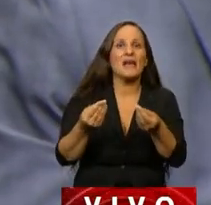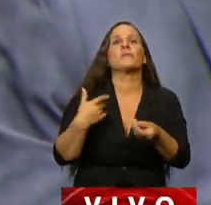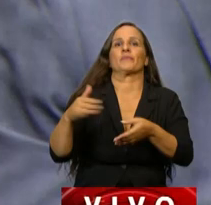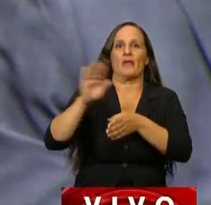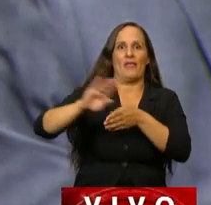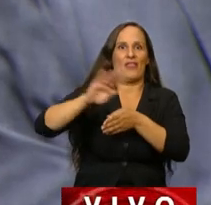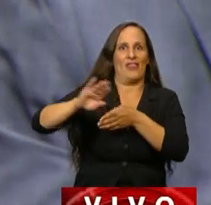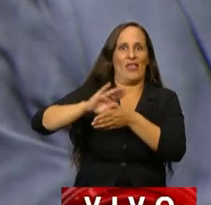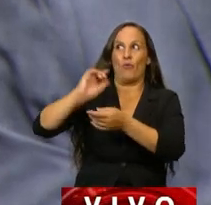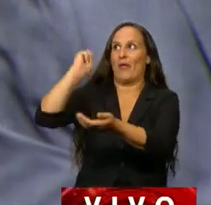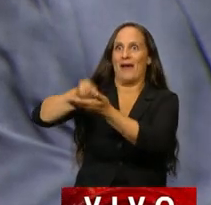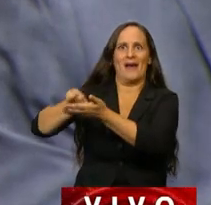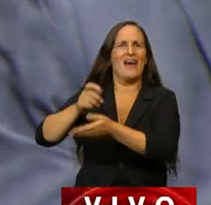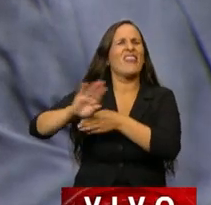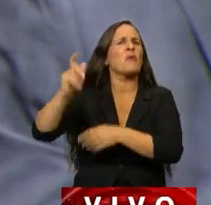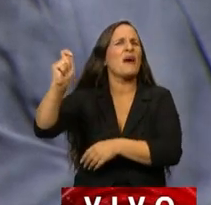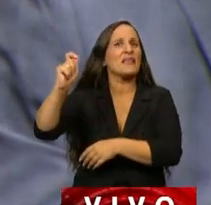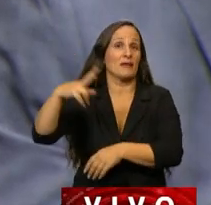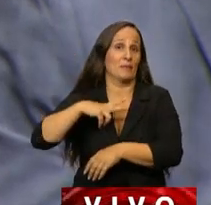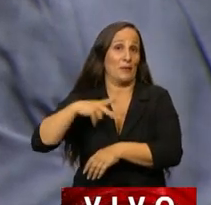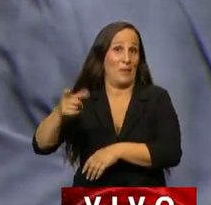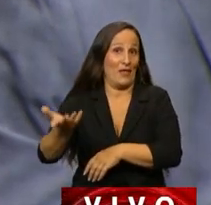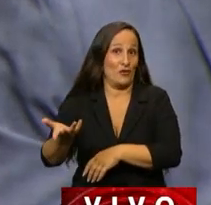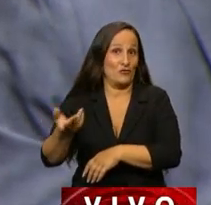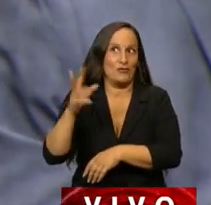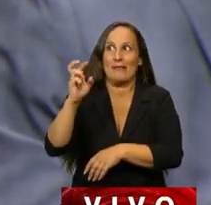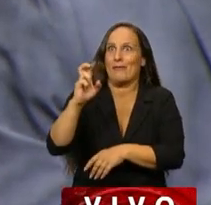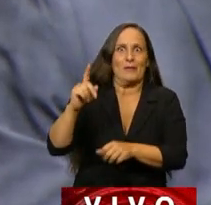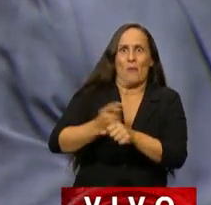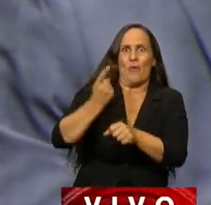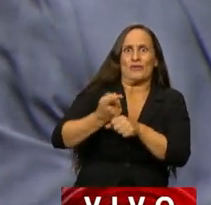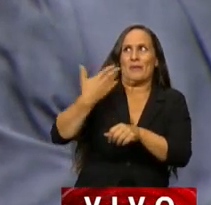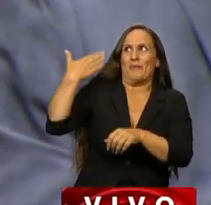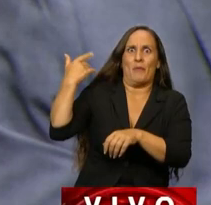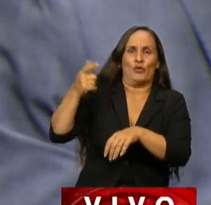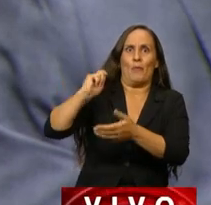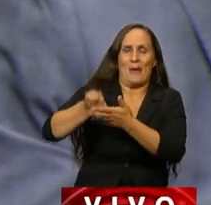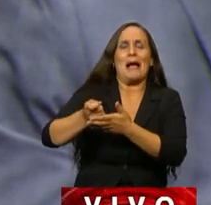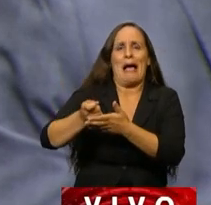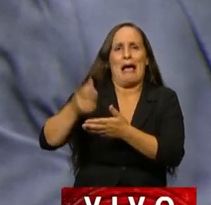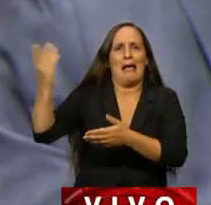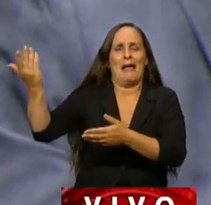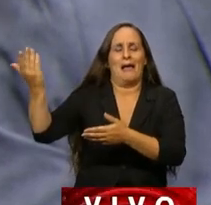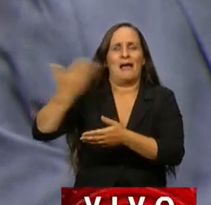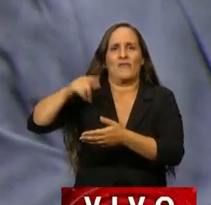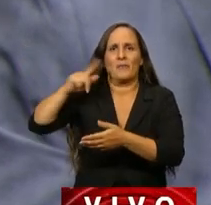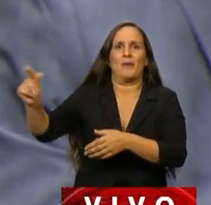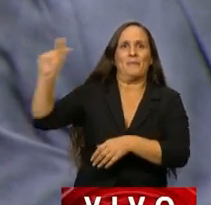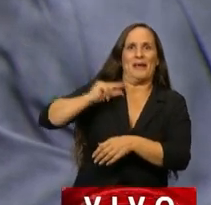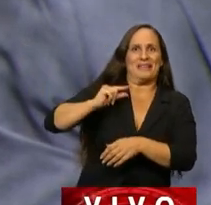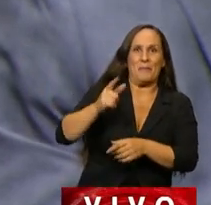de los acreedores privados en moneda extranjera insostenibles en ese momento que podían haberse